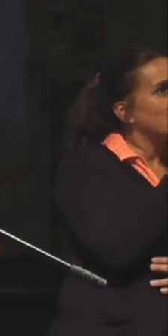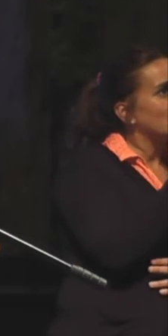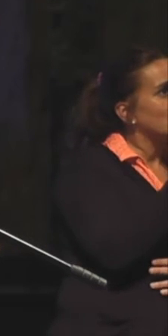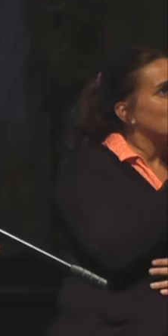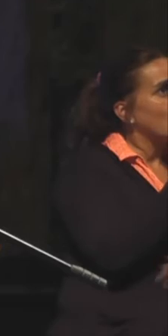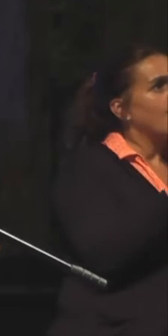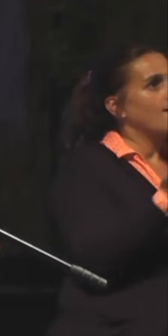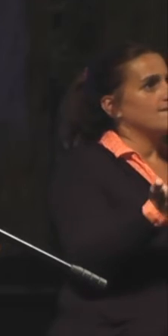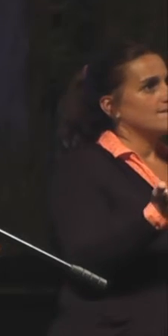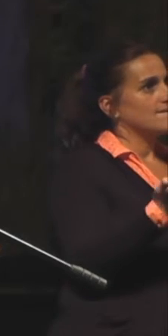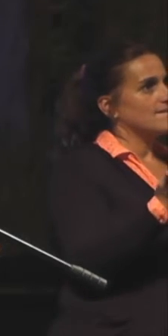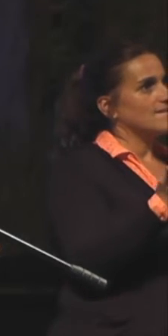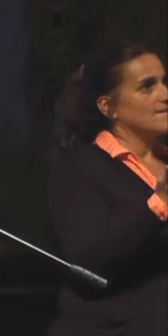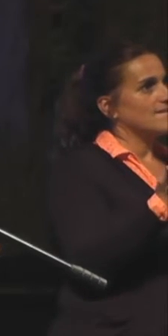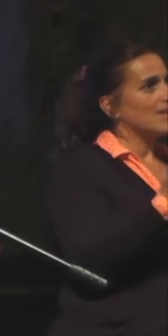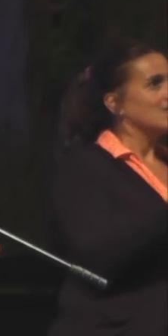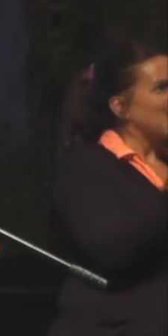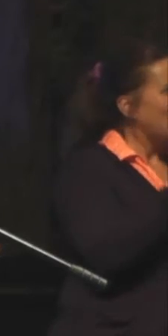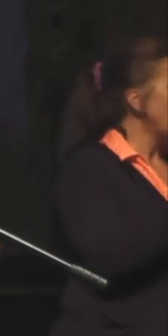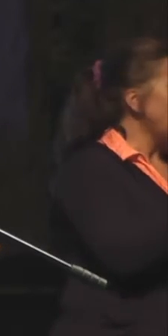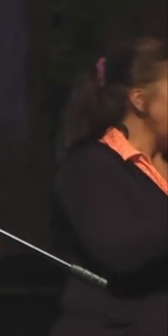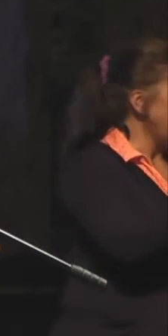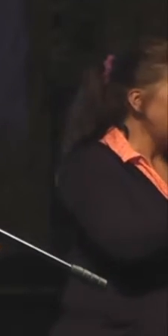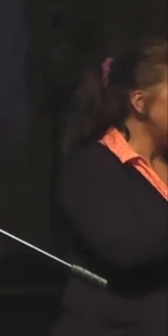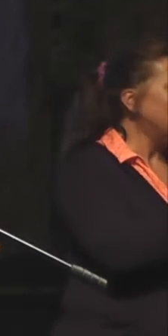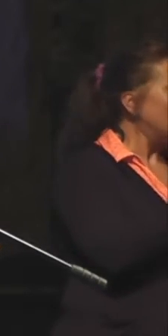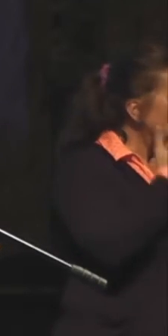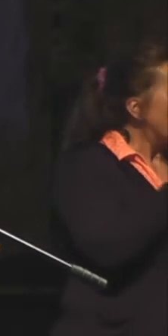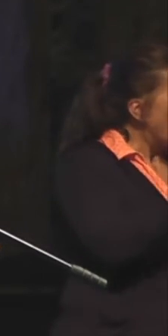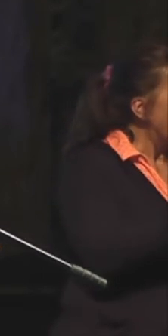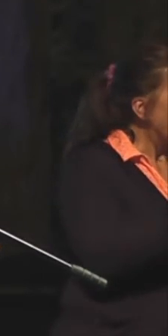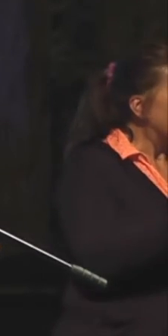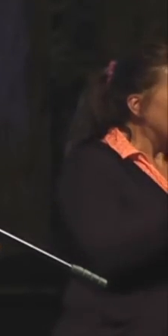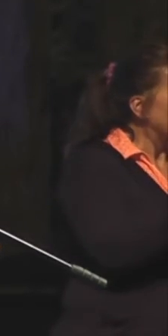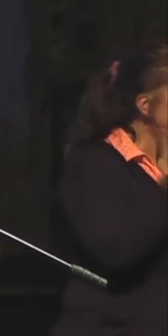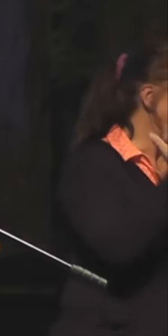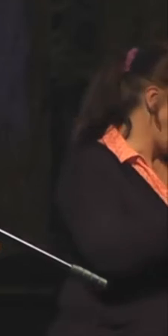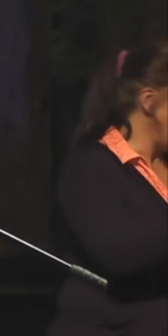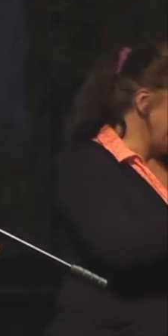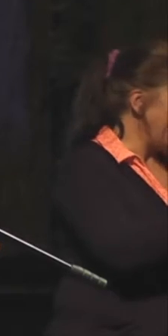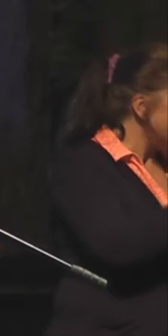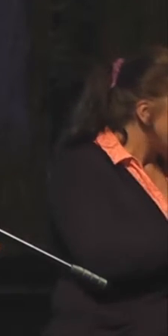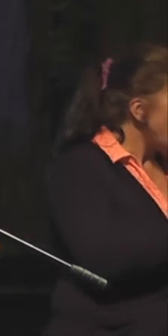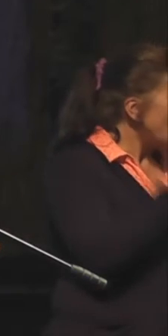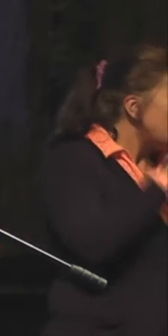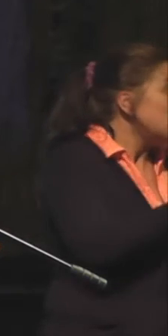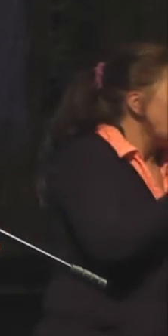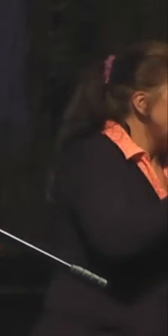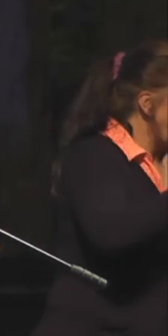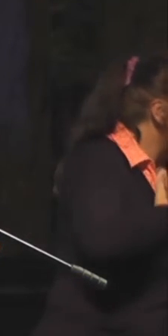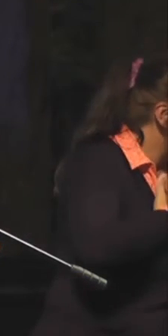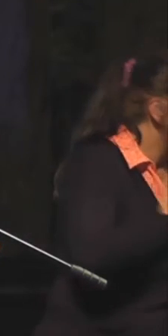browser sacarlo del papel del hoy del ico que está bien que lo tengamos pero me parece que el dirigente político